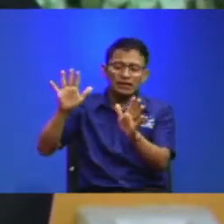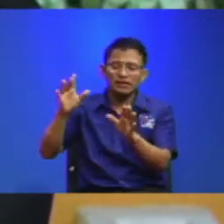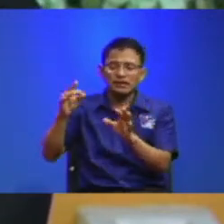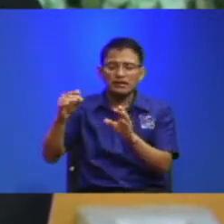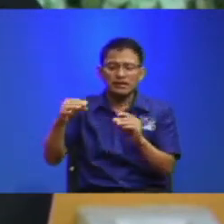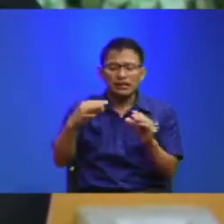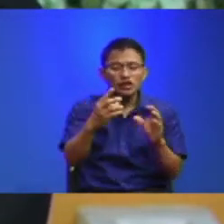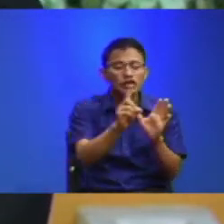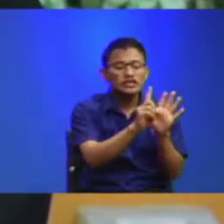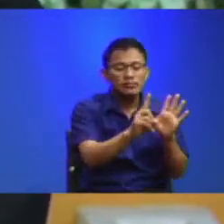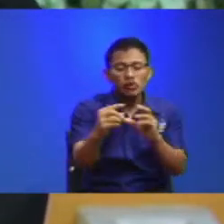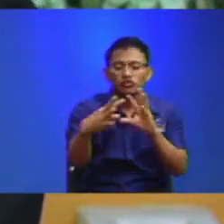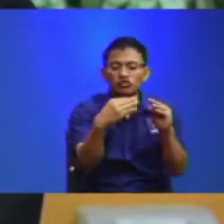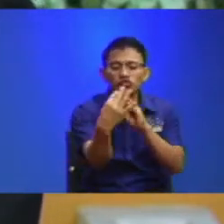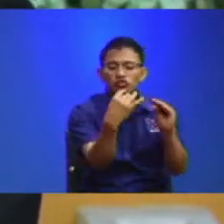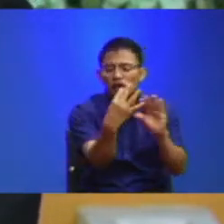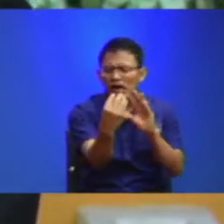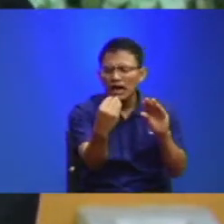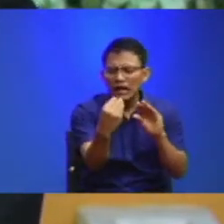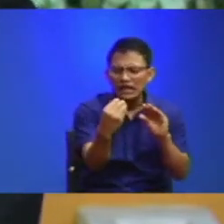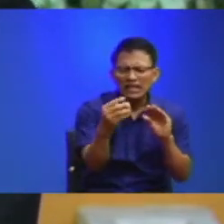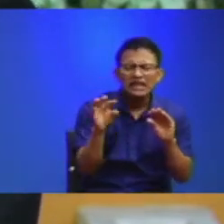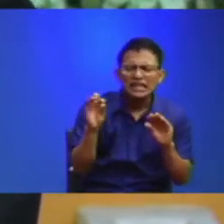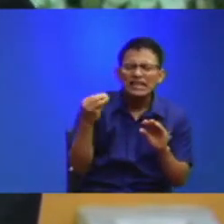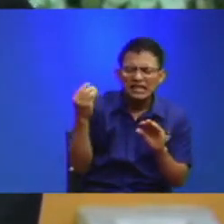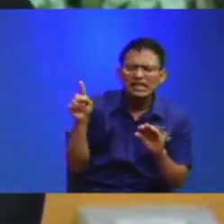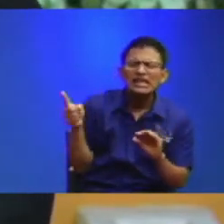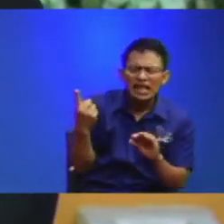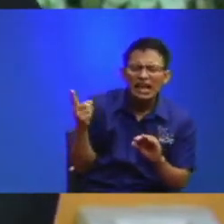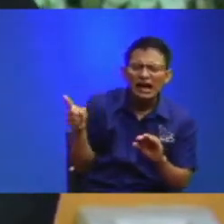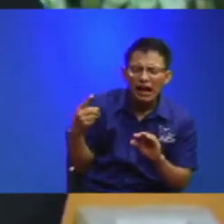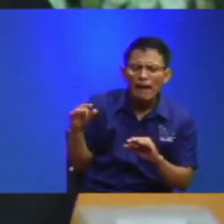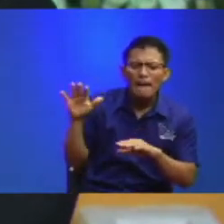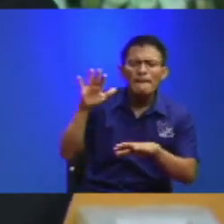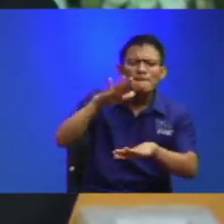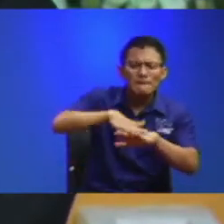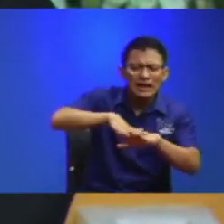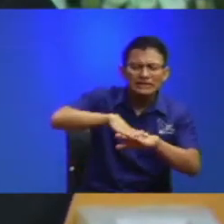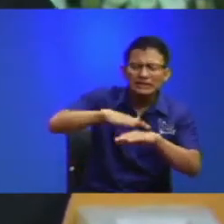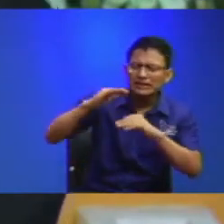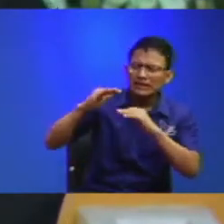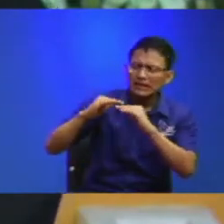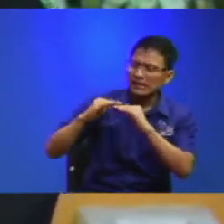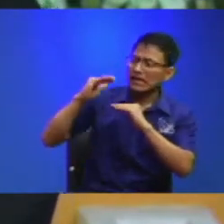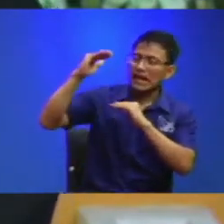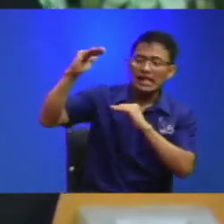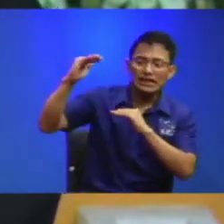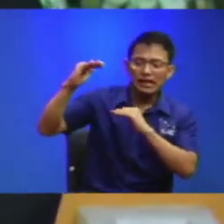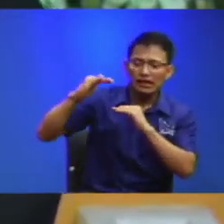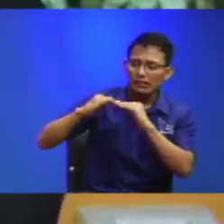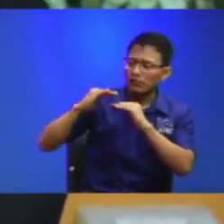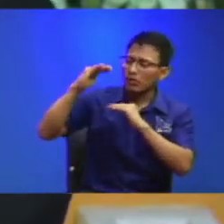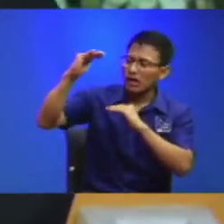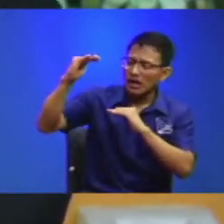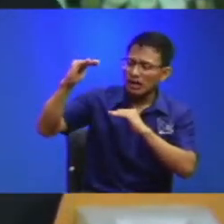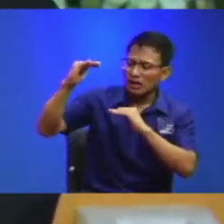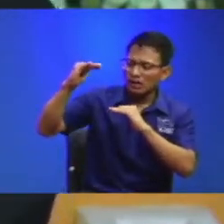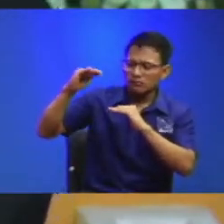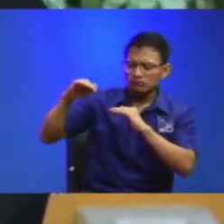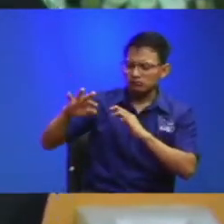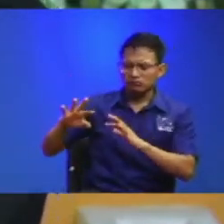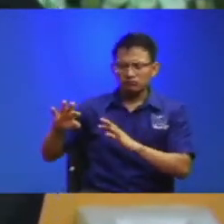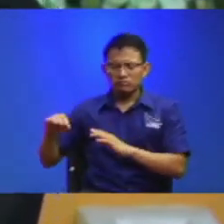él precisamente les dijo, ¿de qué discutían en el camino? Discutían quién era el más grande. ¿Por qué? Porque él les había dicho que se iba a